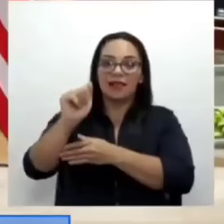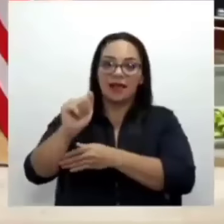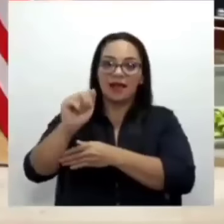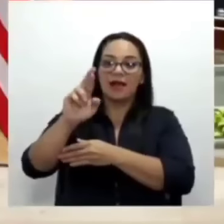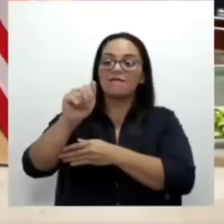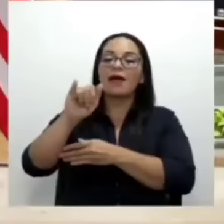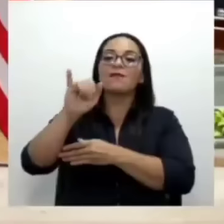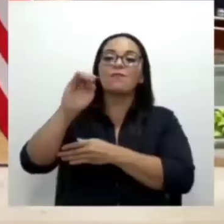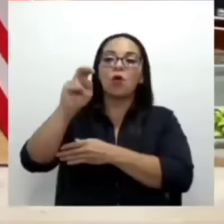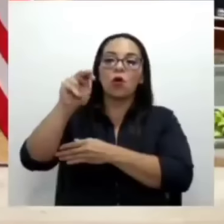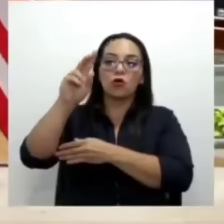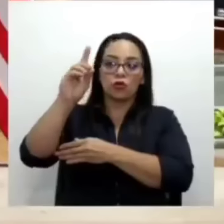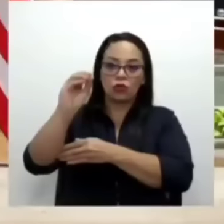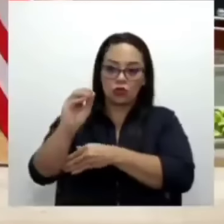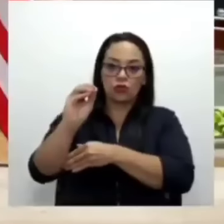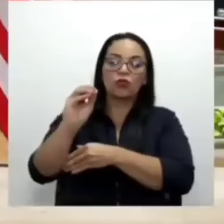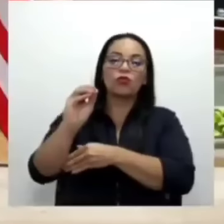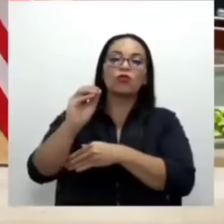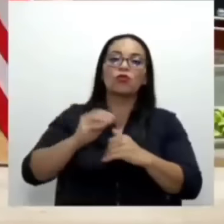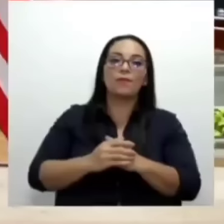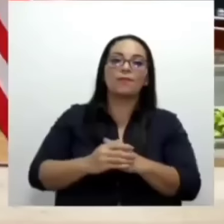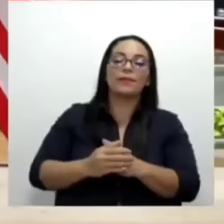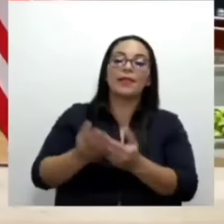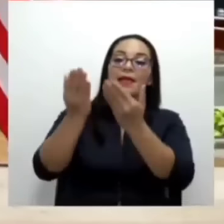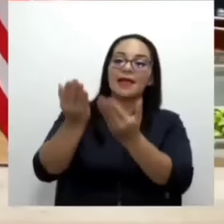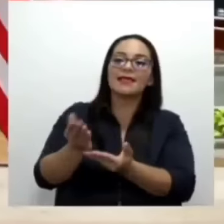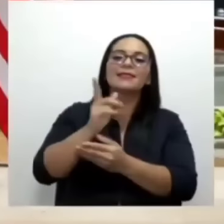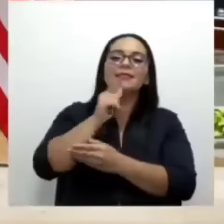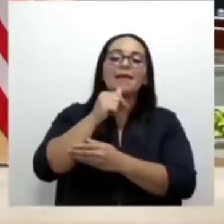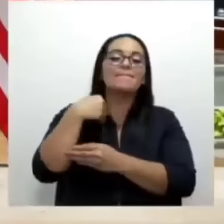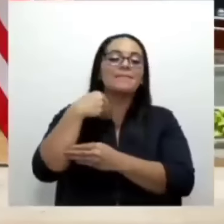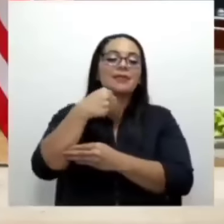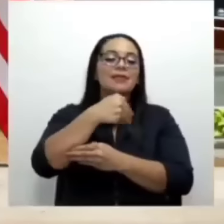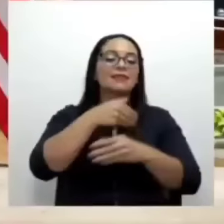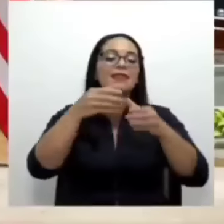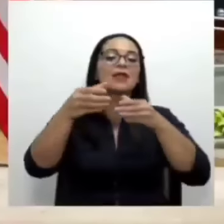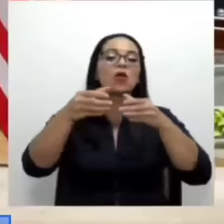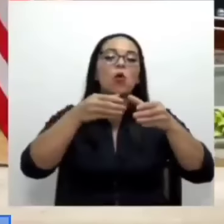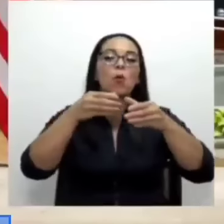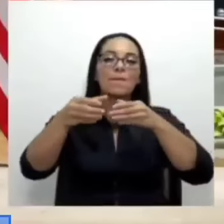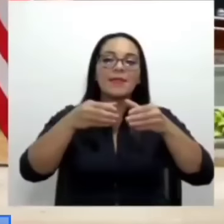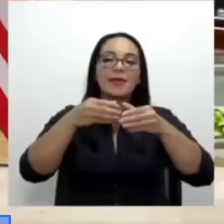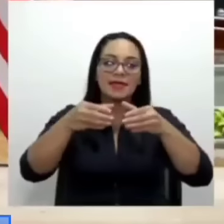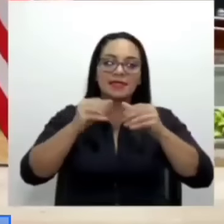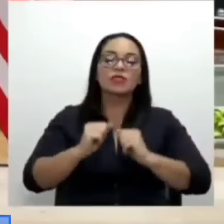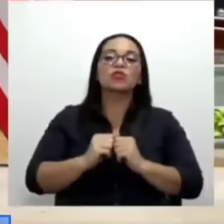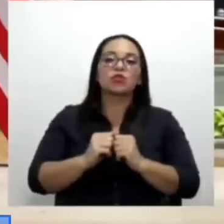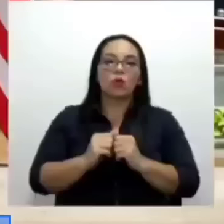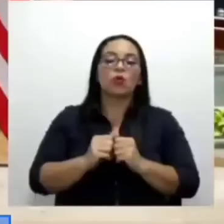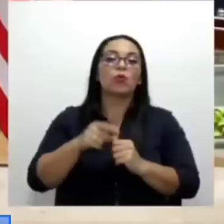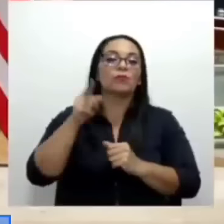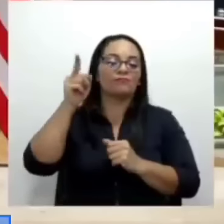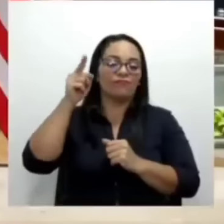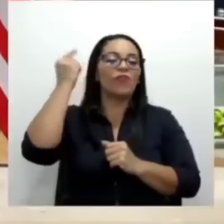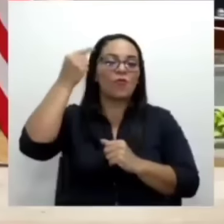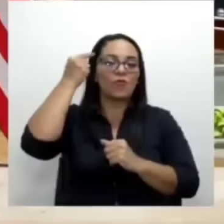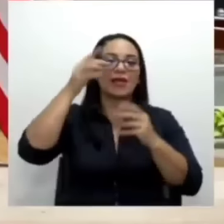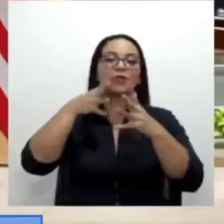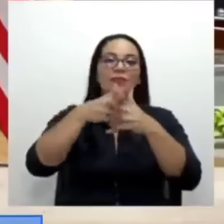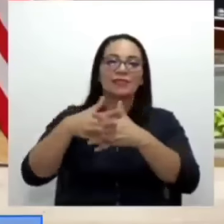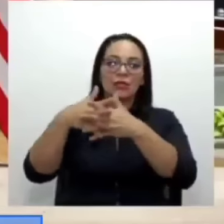Raimondo, que es la ministra de Comercio del gobierno de los Estados